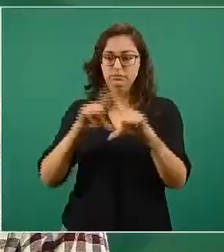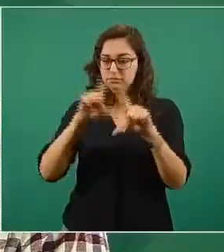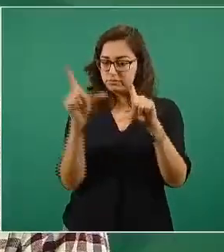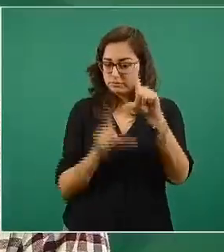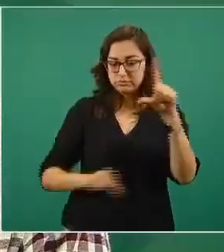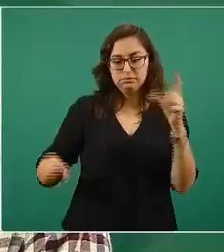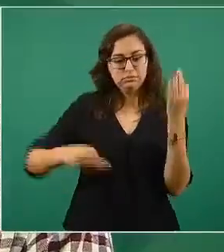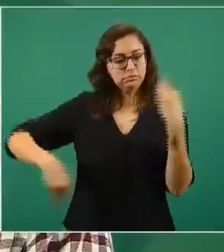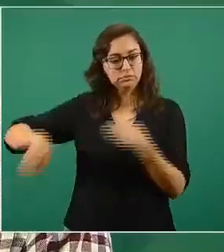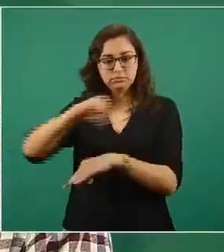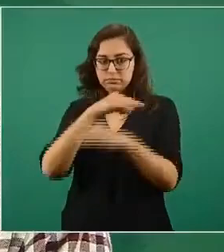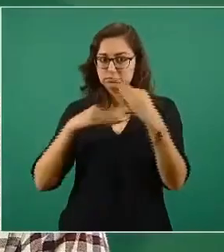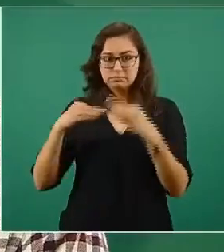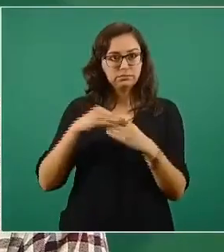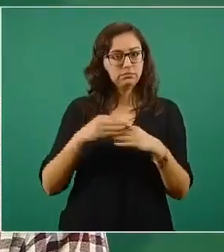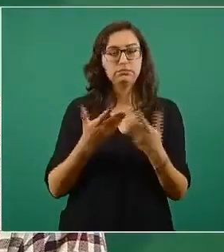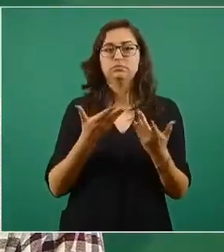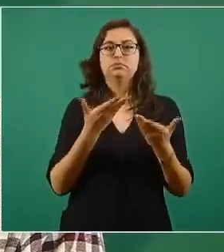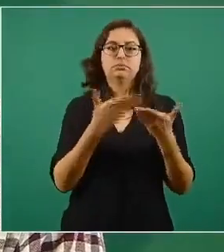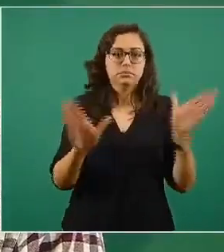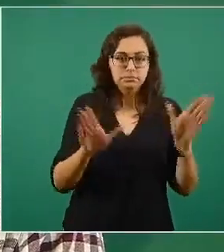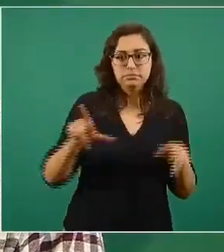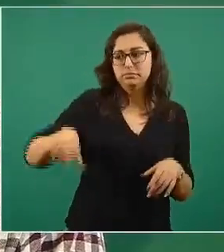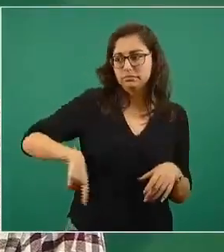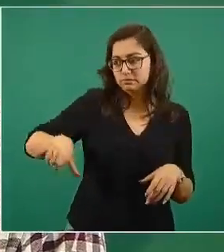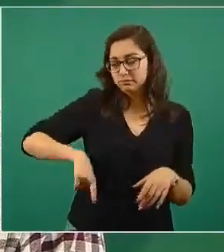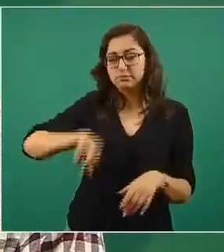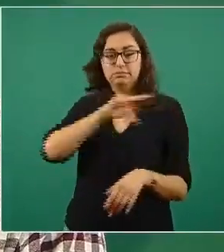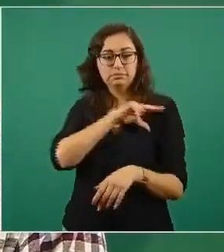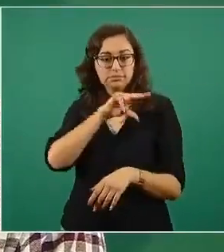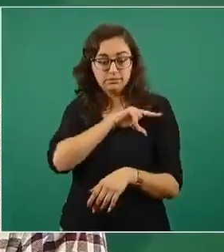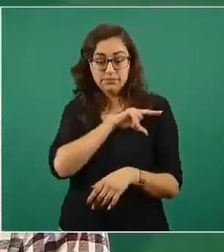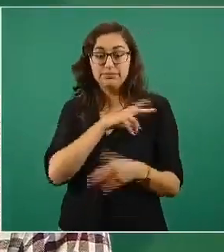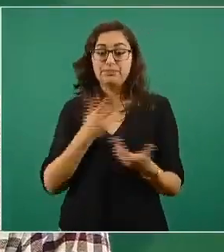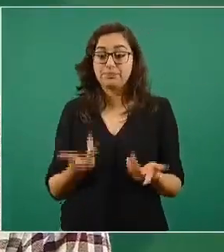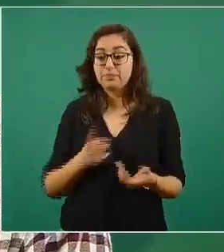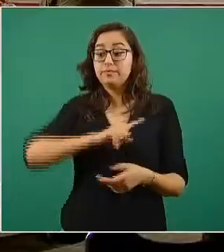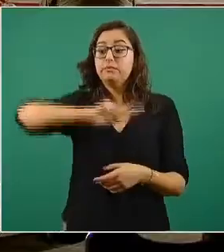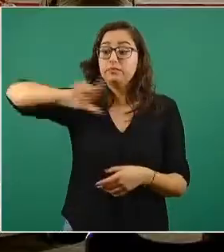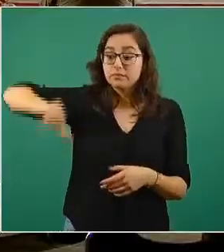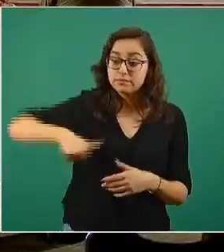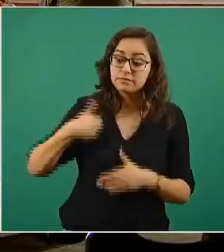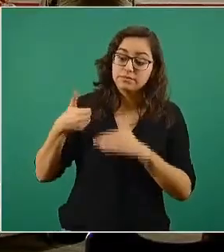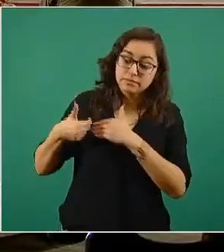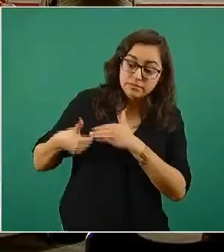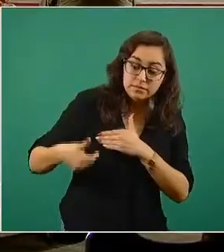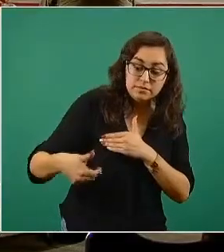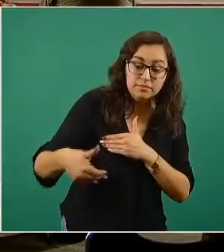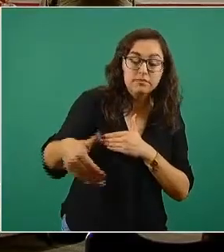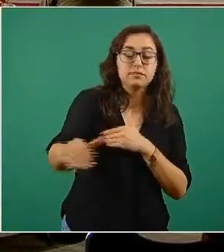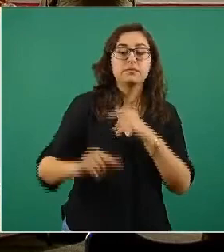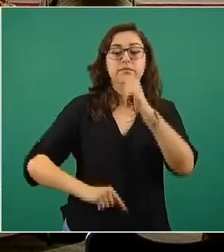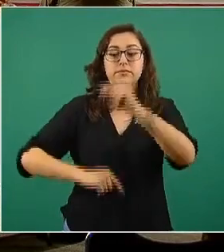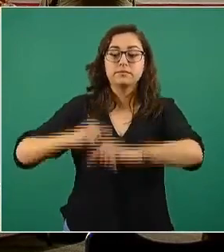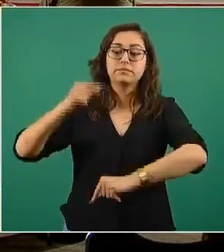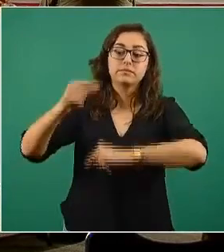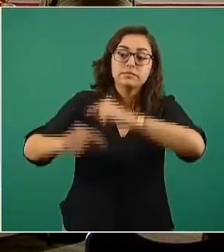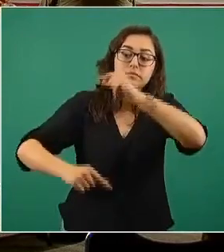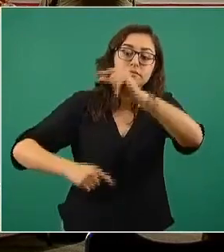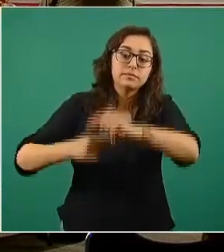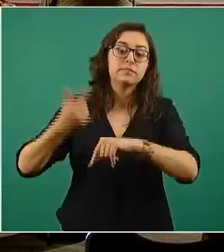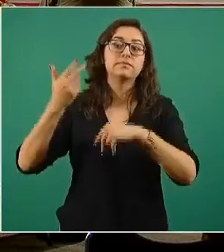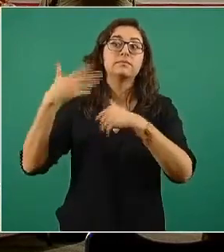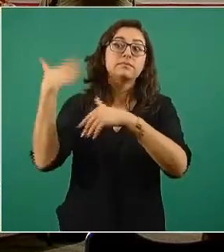social y privado, y ya desde ahí empezamos a definir los criterios y lineamientos para un potencial retorno a clases.